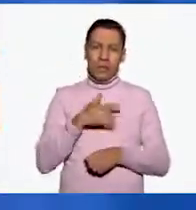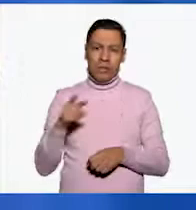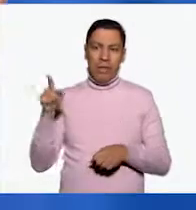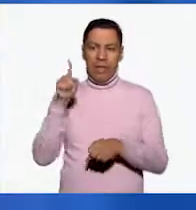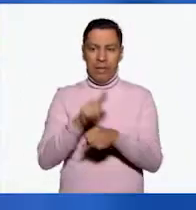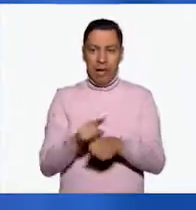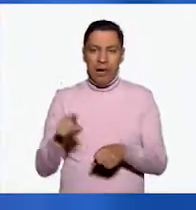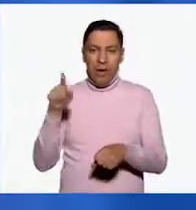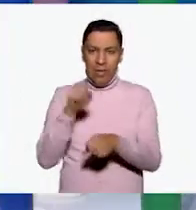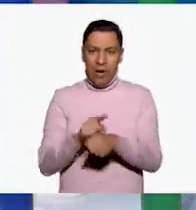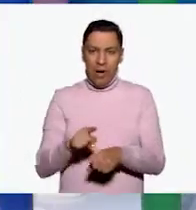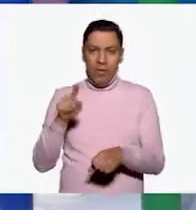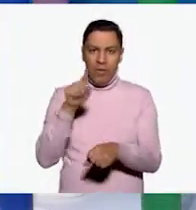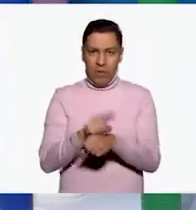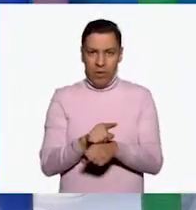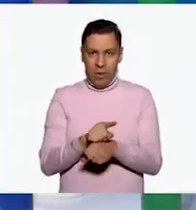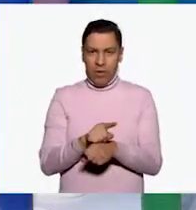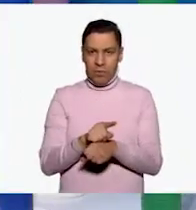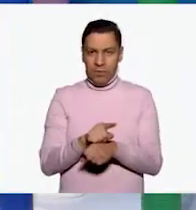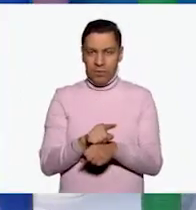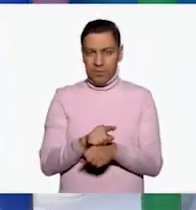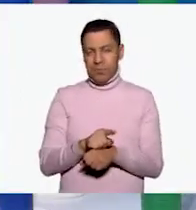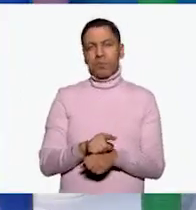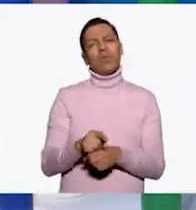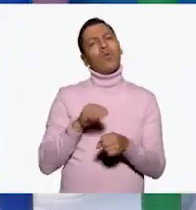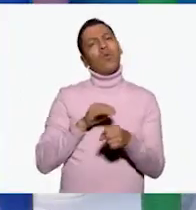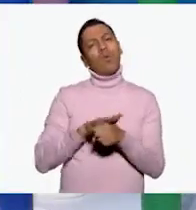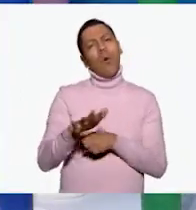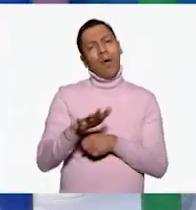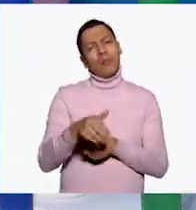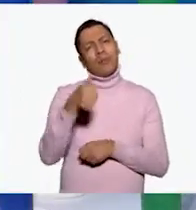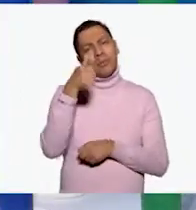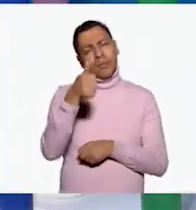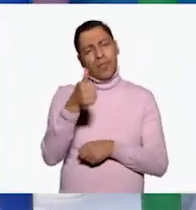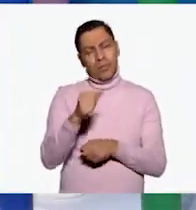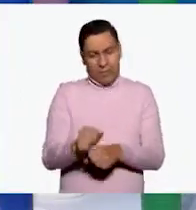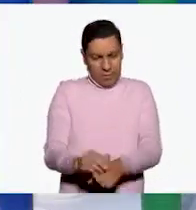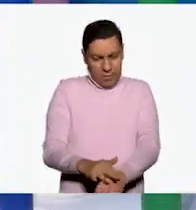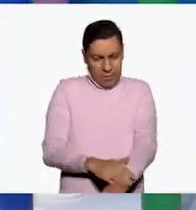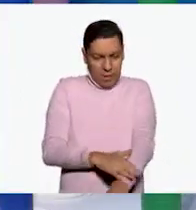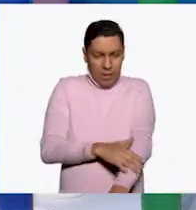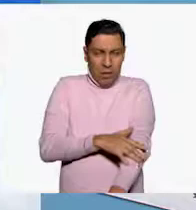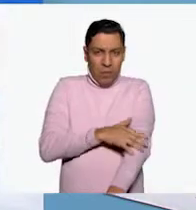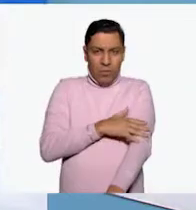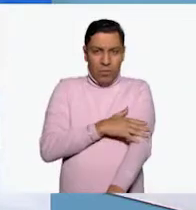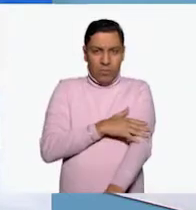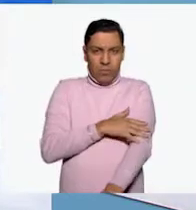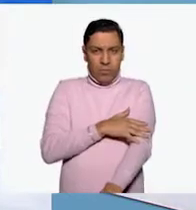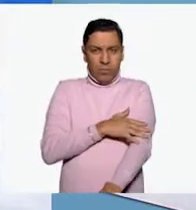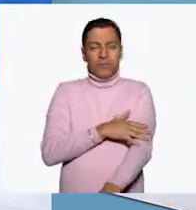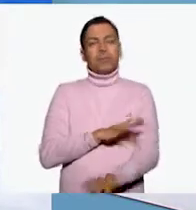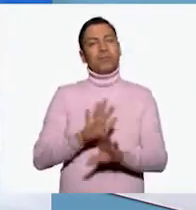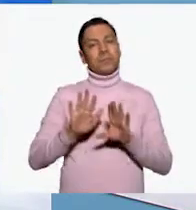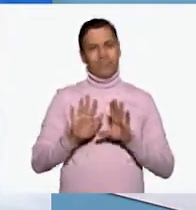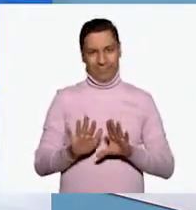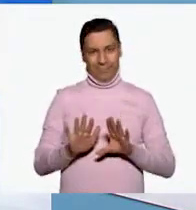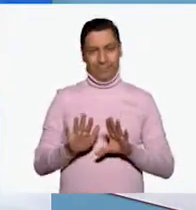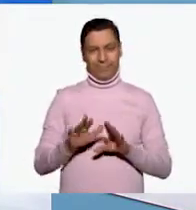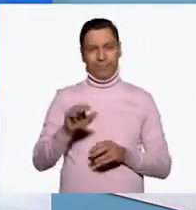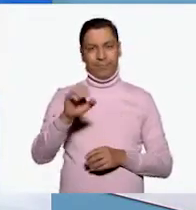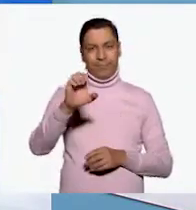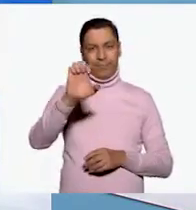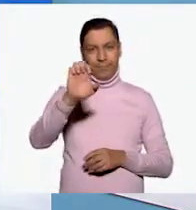nosotros les vamos a mostrar. Pero, ¿las 6 emociones? ¿Cuáles son? Las emociones que